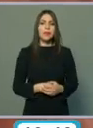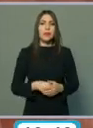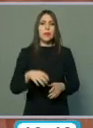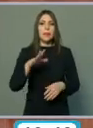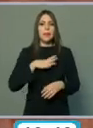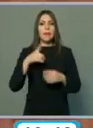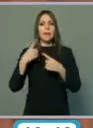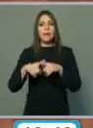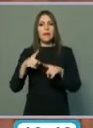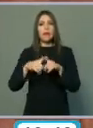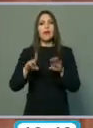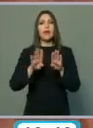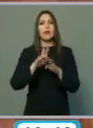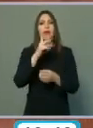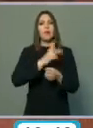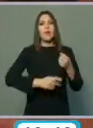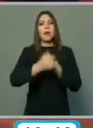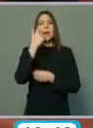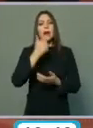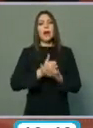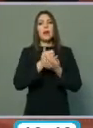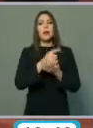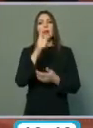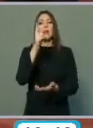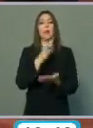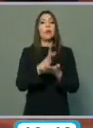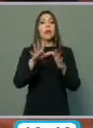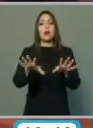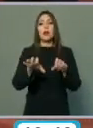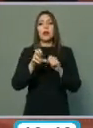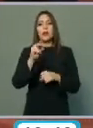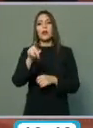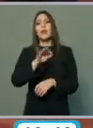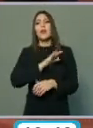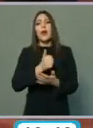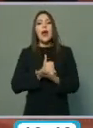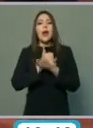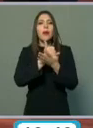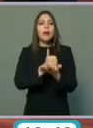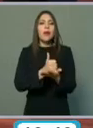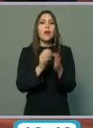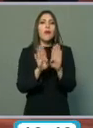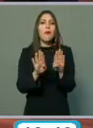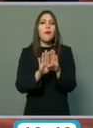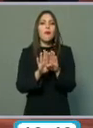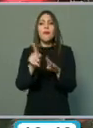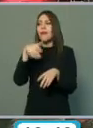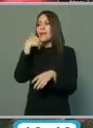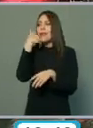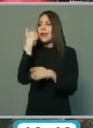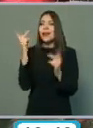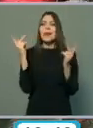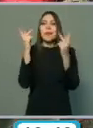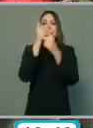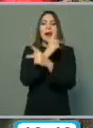no nada más adopción física. Exacto. Sí, claro. Puedes apadrinar algún perro o gato porque, como tú lo dices,